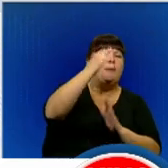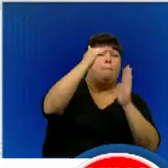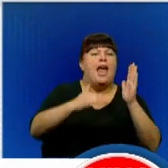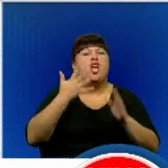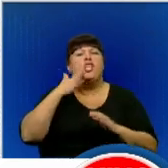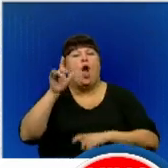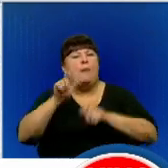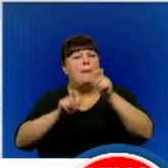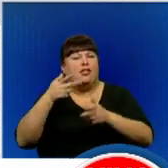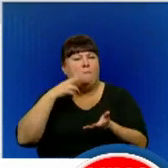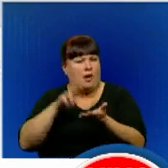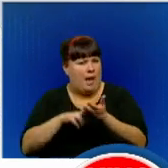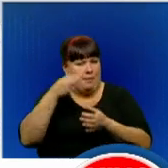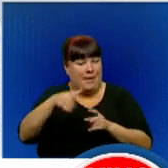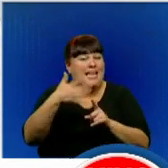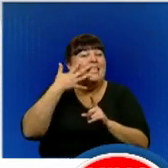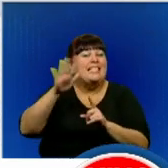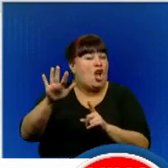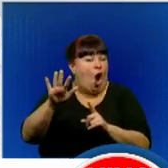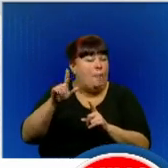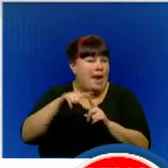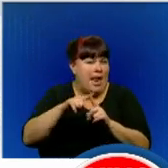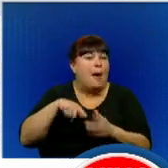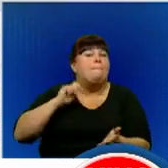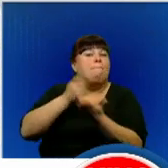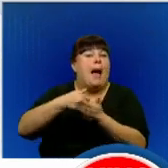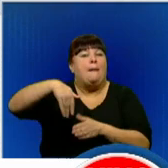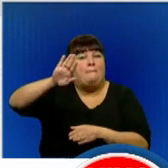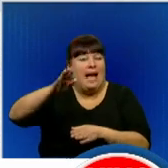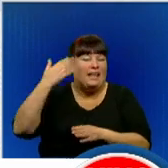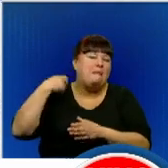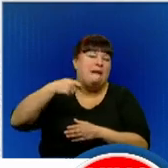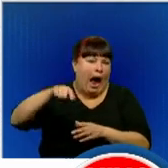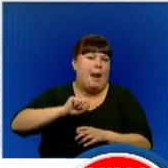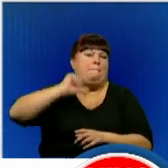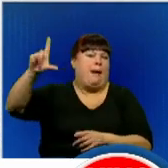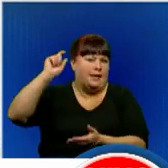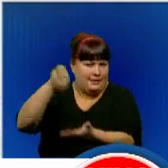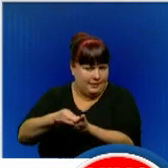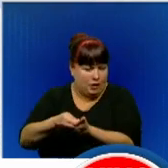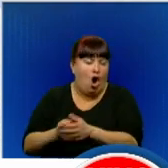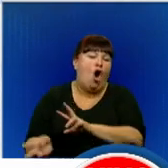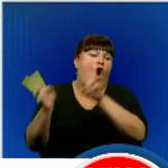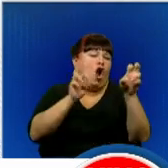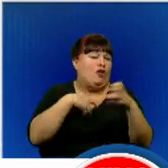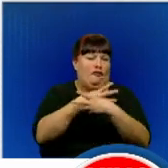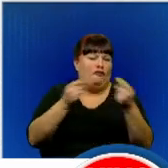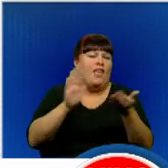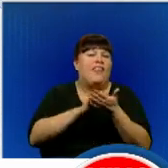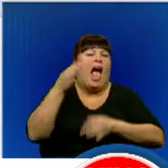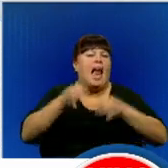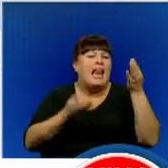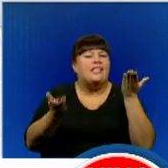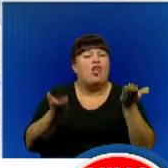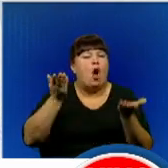contribuyentes en realidad a 5000 tam por abonar mucho más de lo que se venía pagando y otra cuestión y para cerrar el tema del análisis